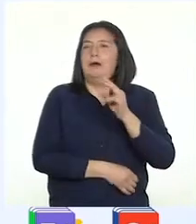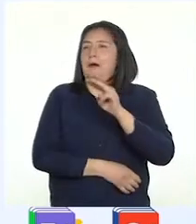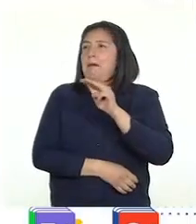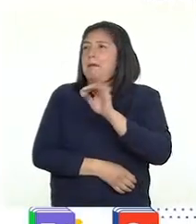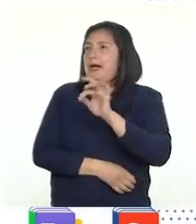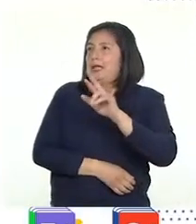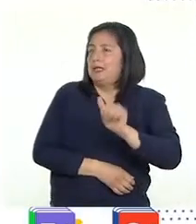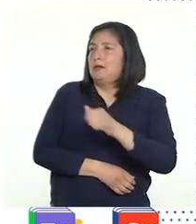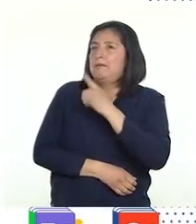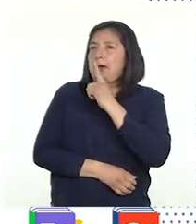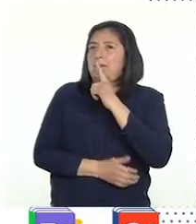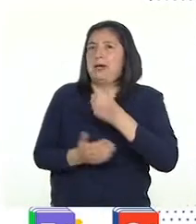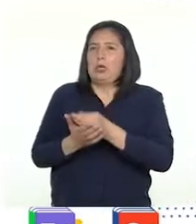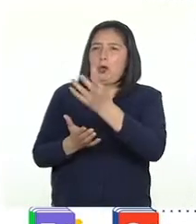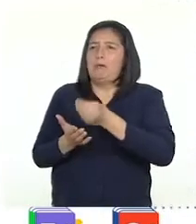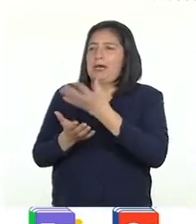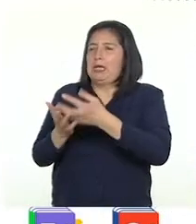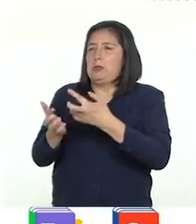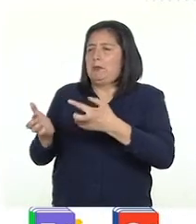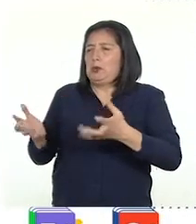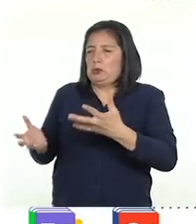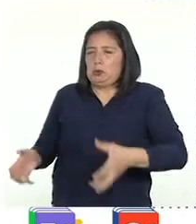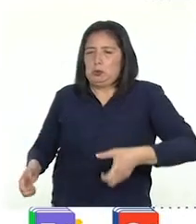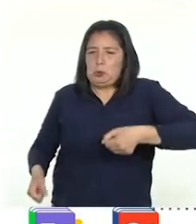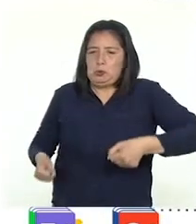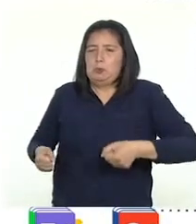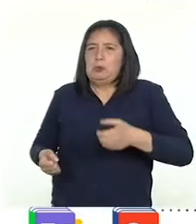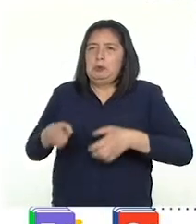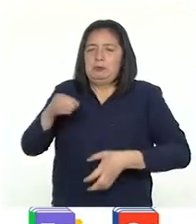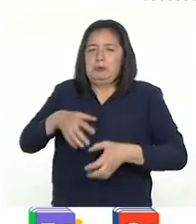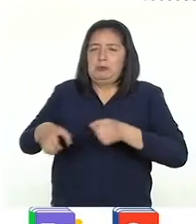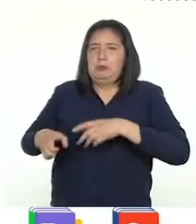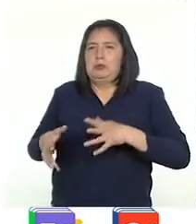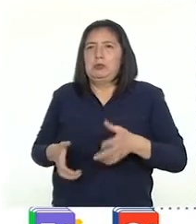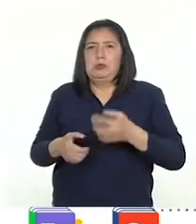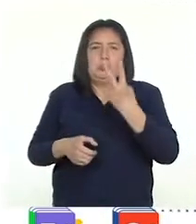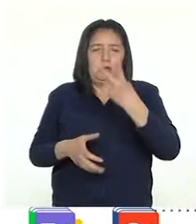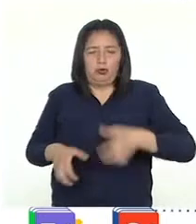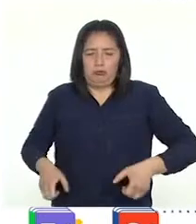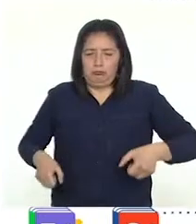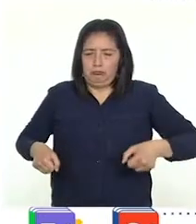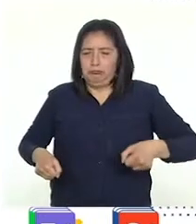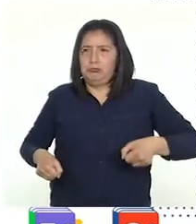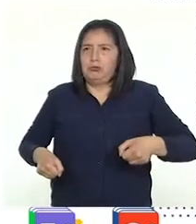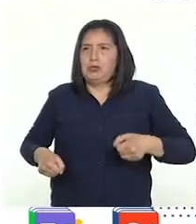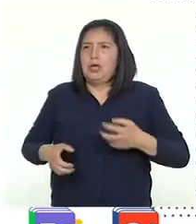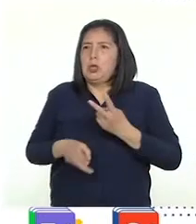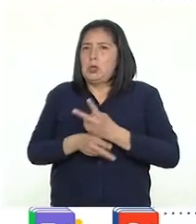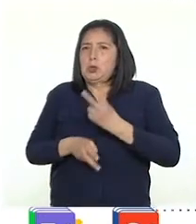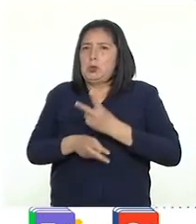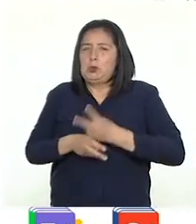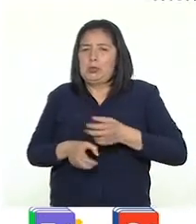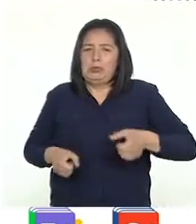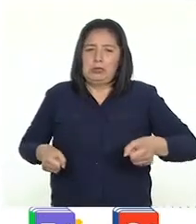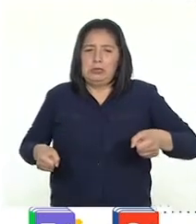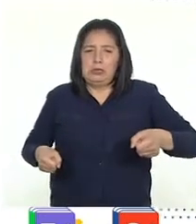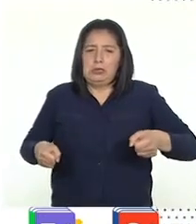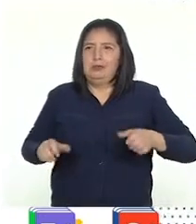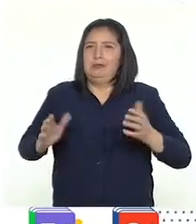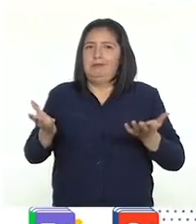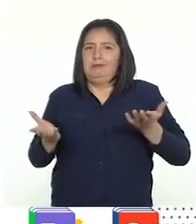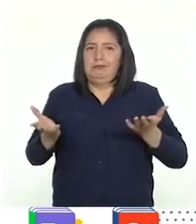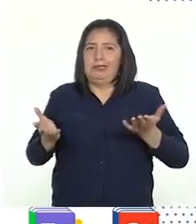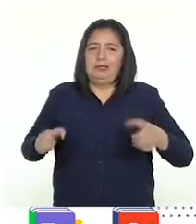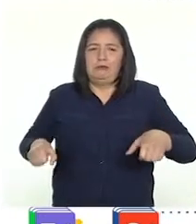papá Esteban compran víveres. El señor Esteban los pone en dos bolsas, cuidando que el peso se